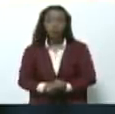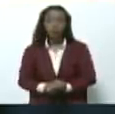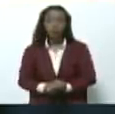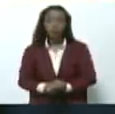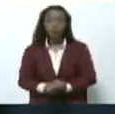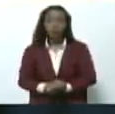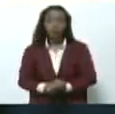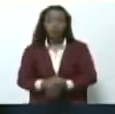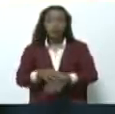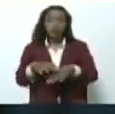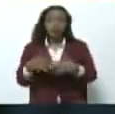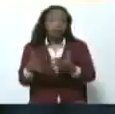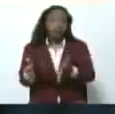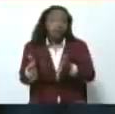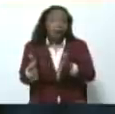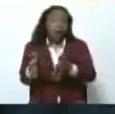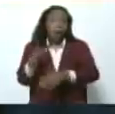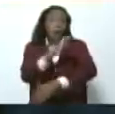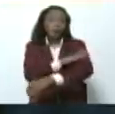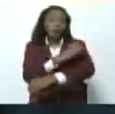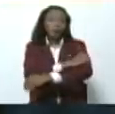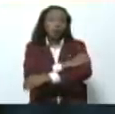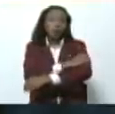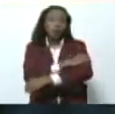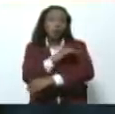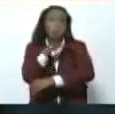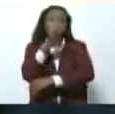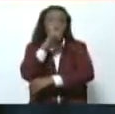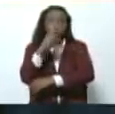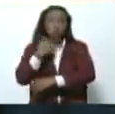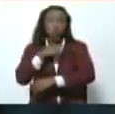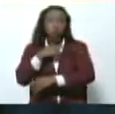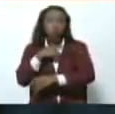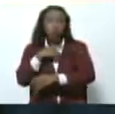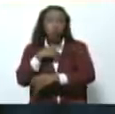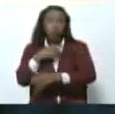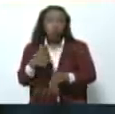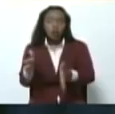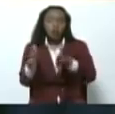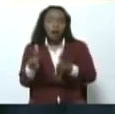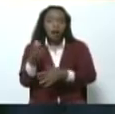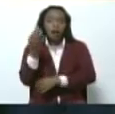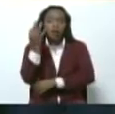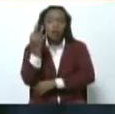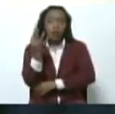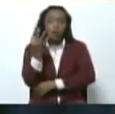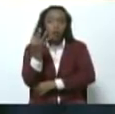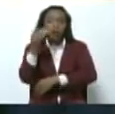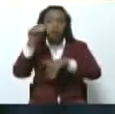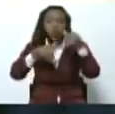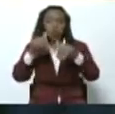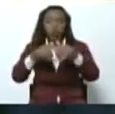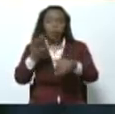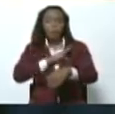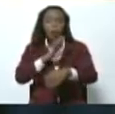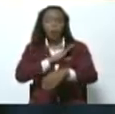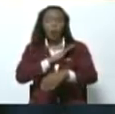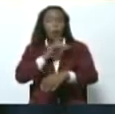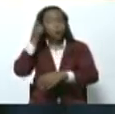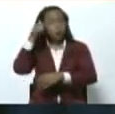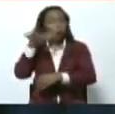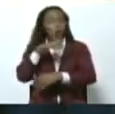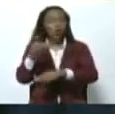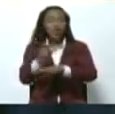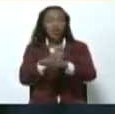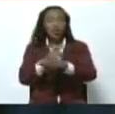que ganó la oposición hace 4 años, hemos recuperado 3 con votos del pueblo. La